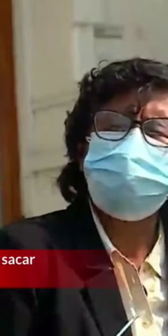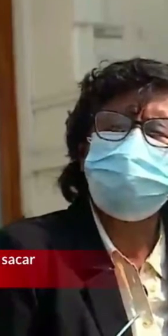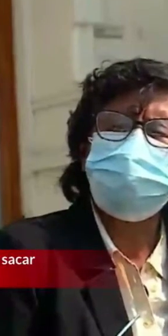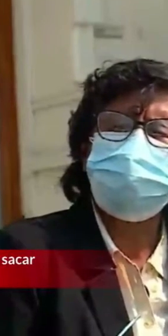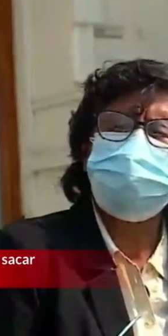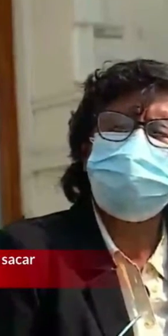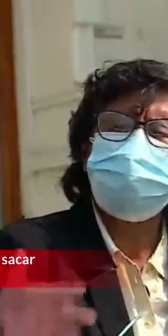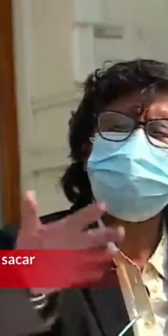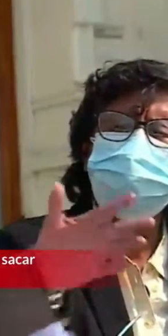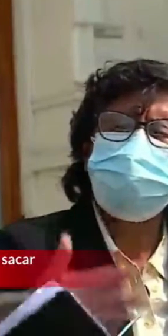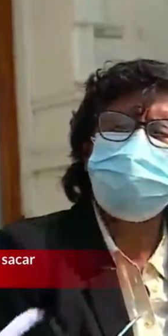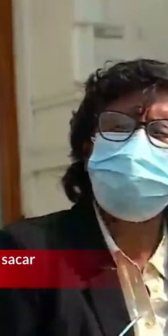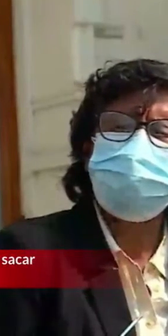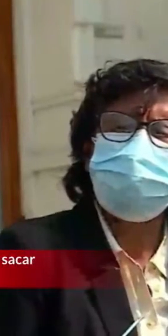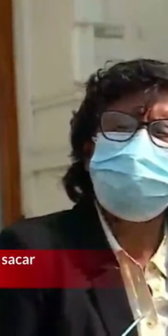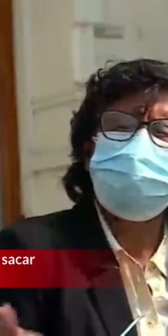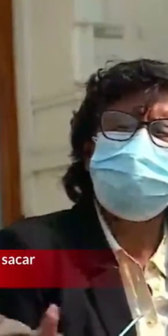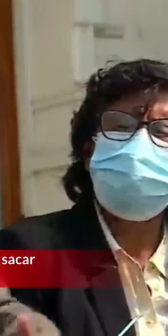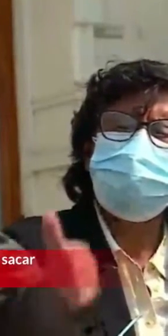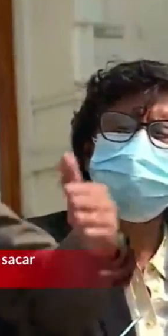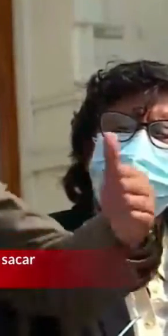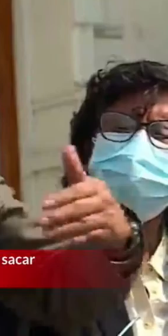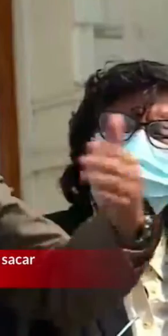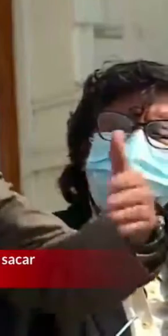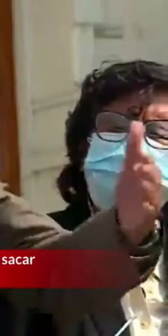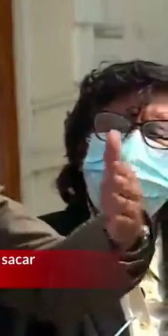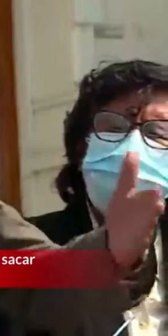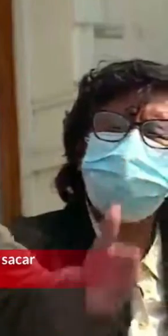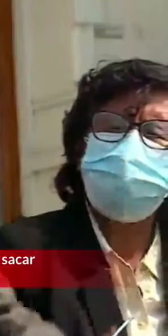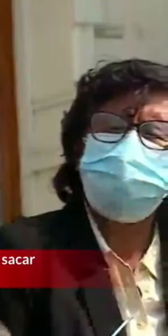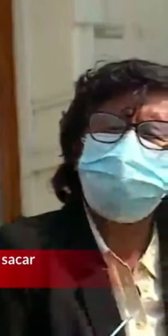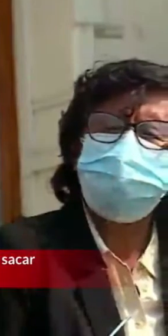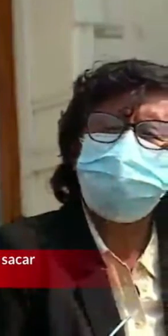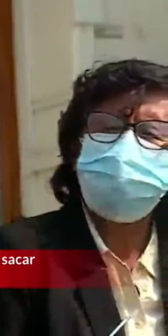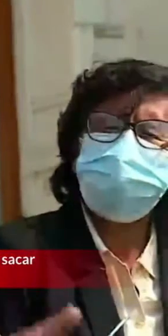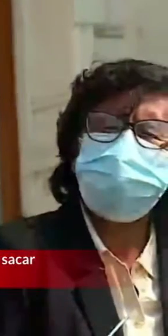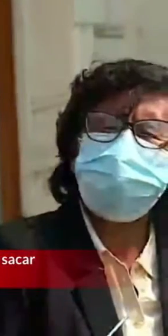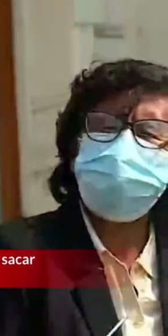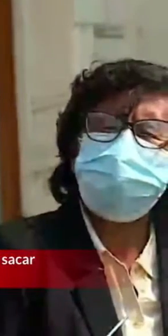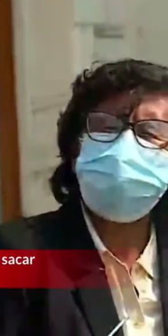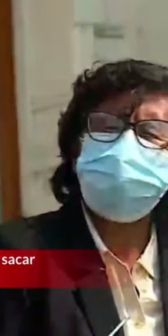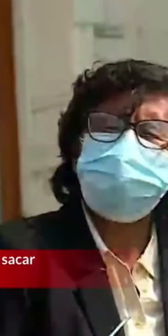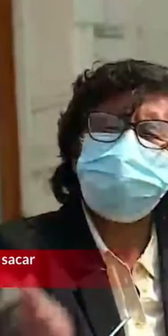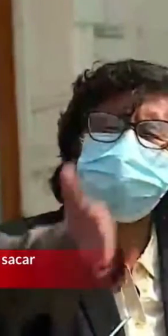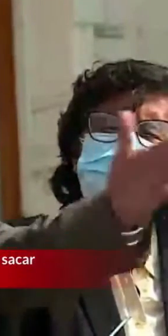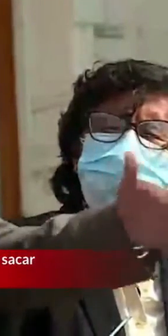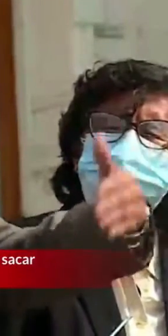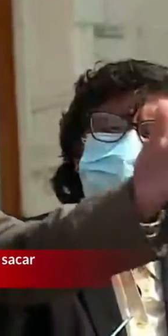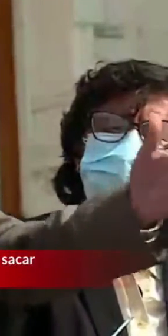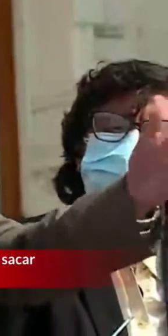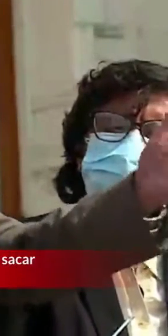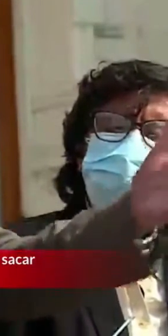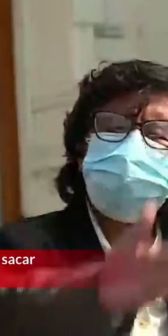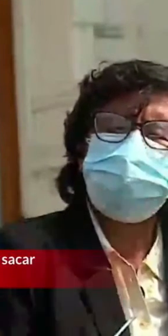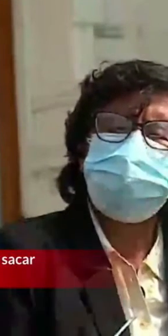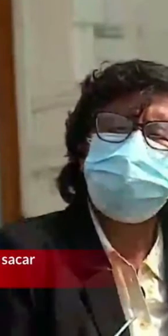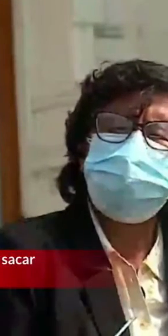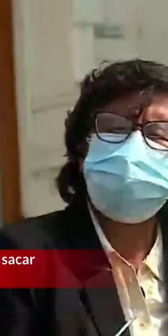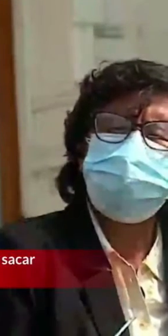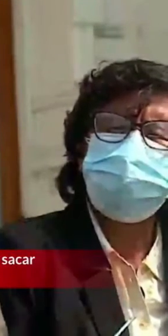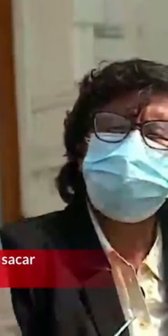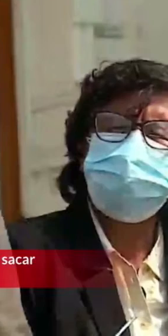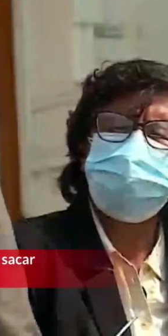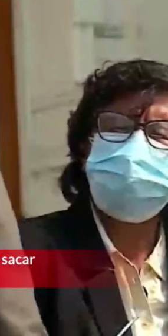las aulas prefabricadas, la situación de que lleguen los abonos a los directores lo más rápido posible, que se haga el costeo